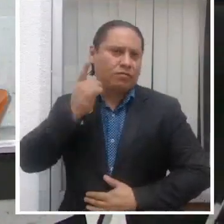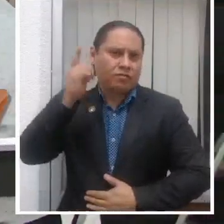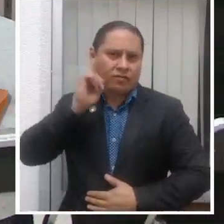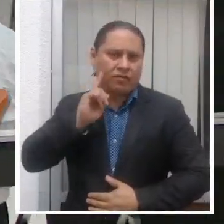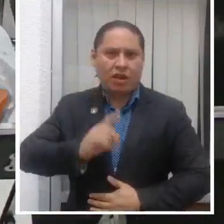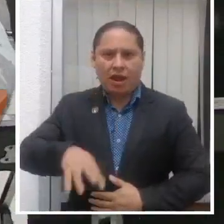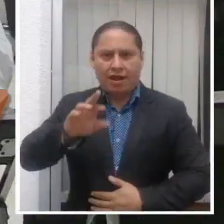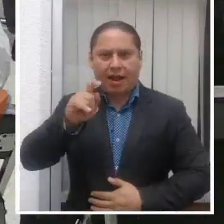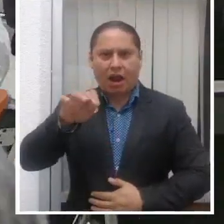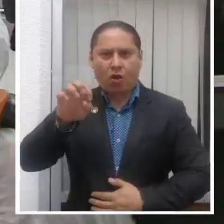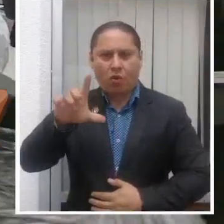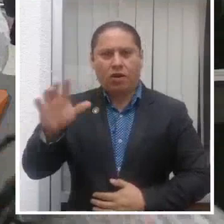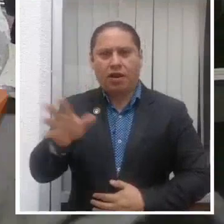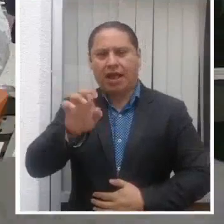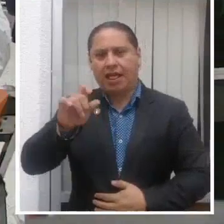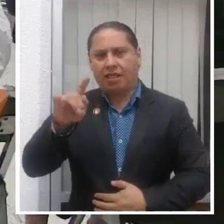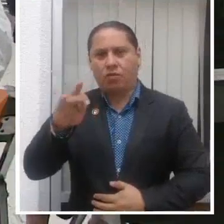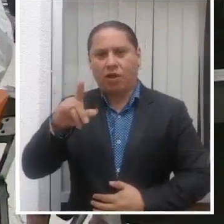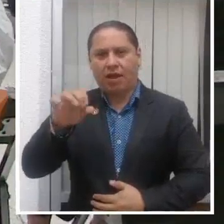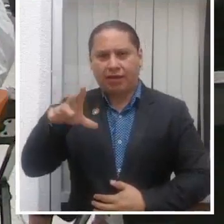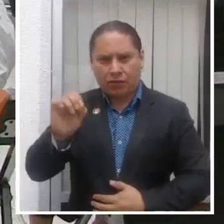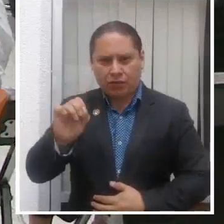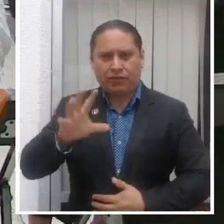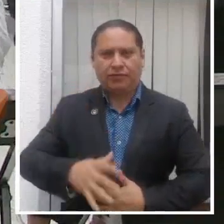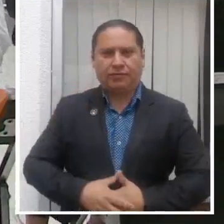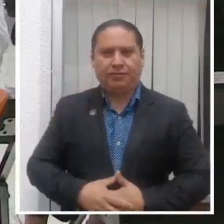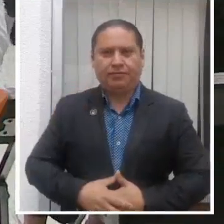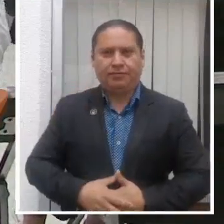Diputado Raúl Eduardo Bonifaz Muedano.